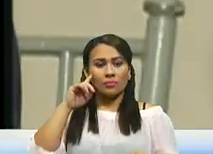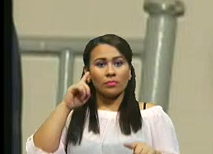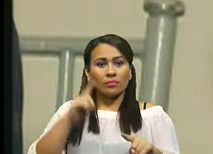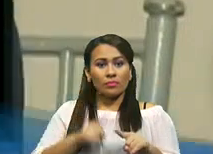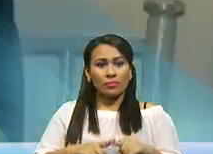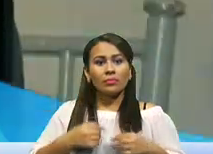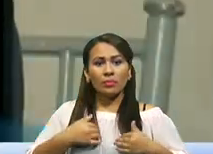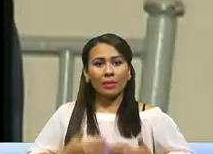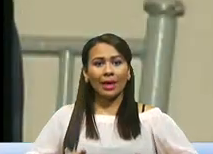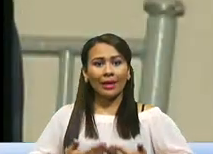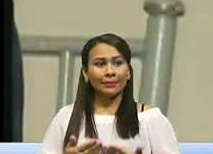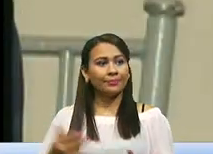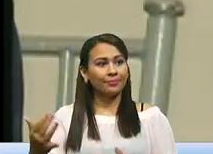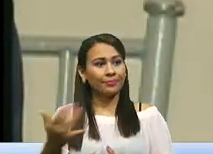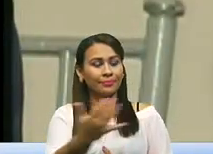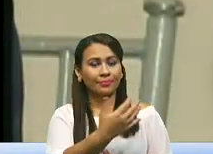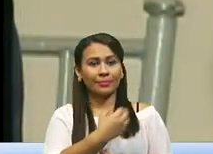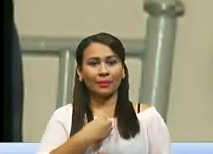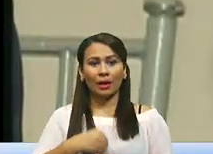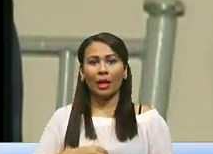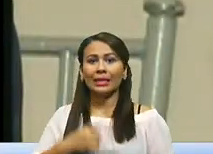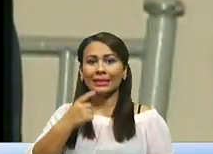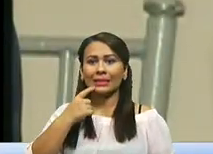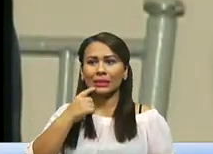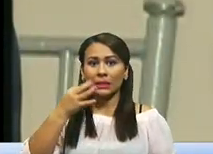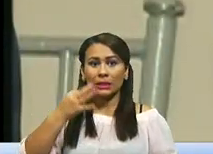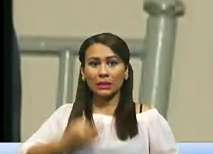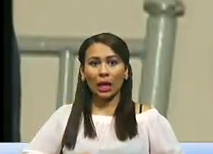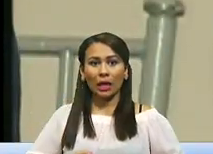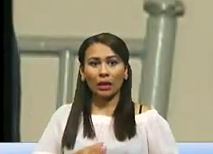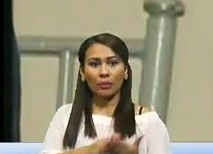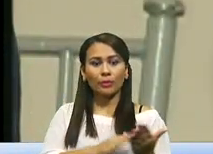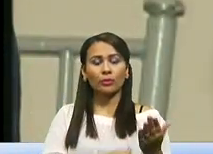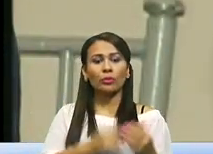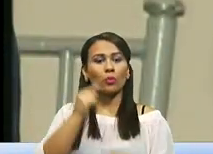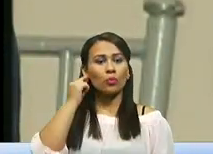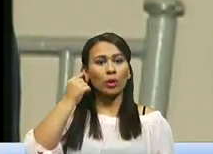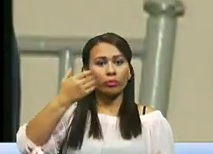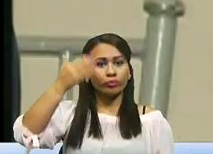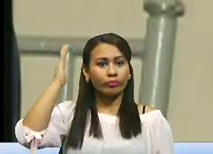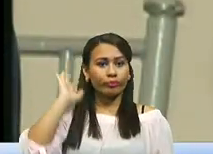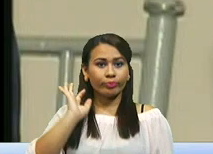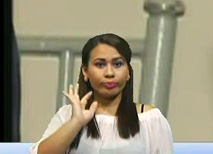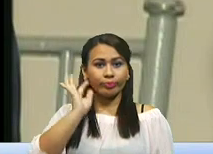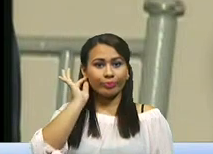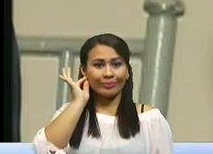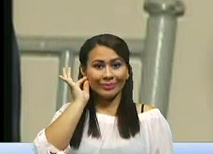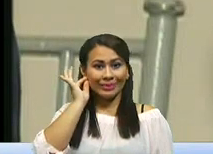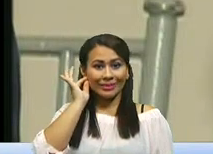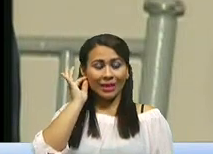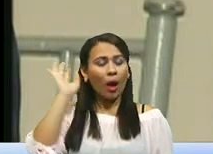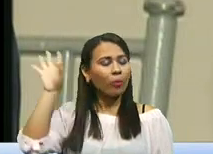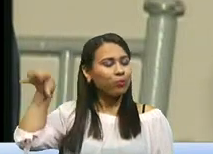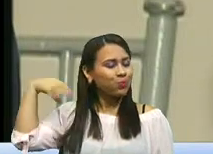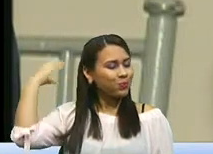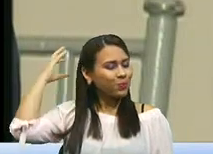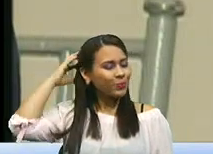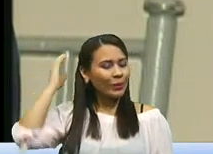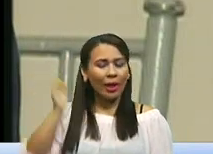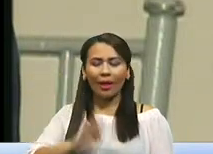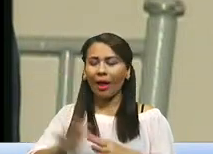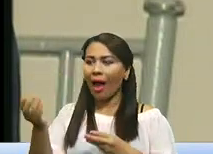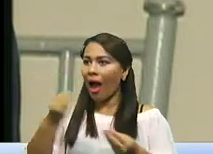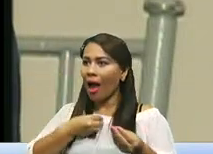dispuestos a recoger propuestas serias como la que Cynthia Viteri hizo en su campaña electoral respecto, por